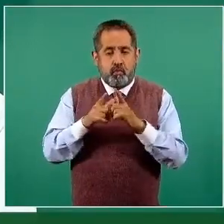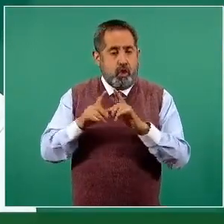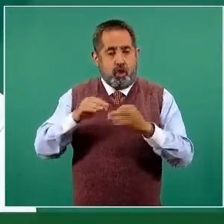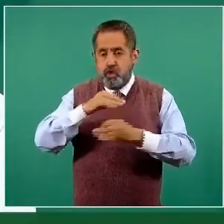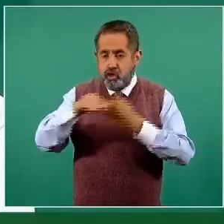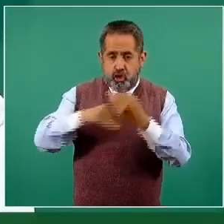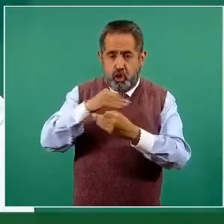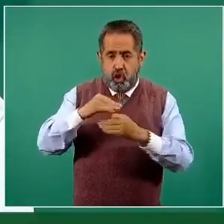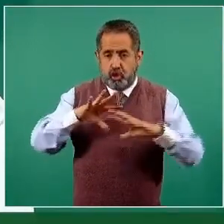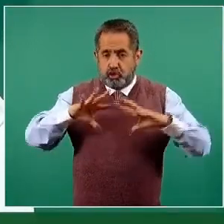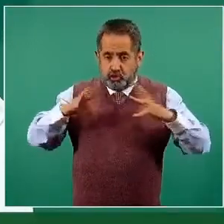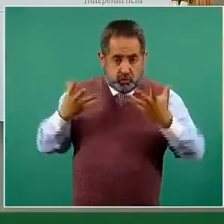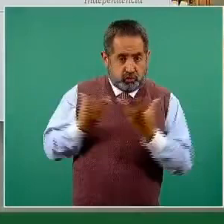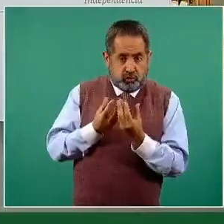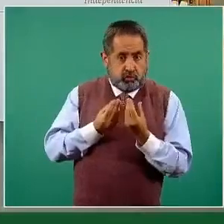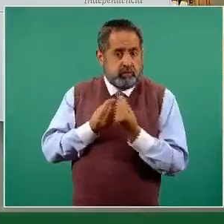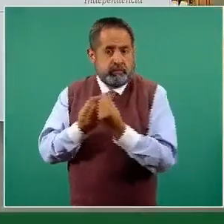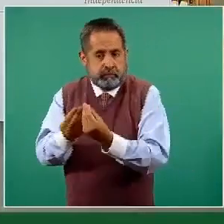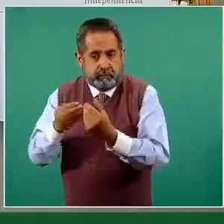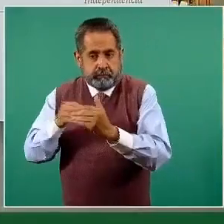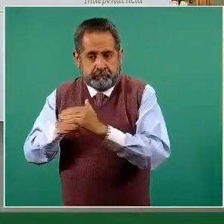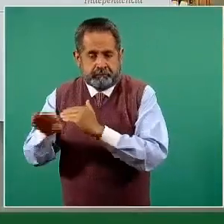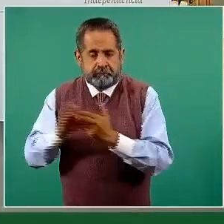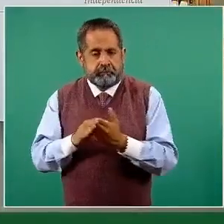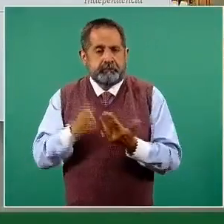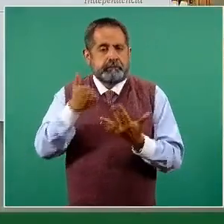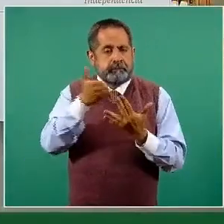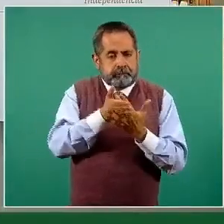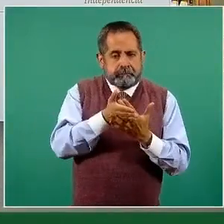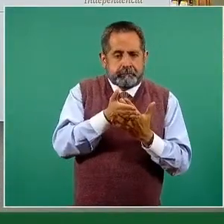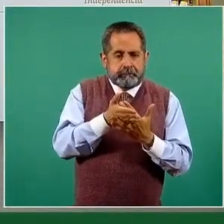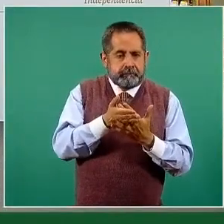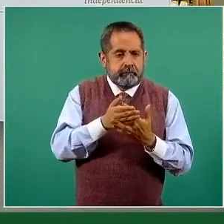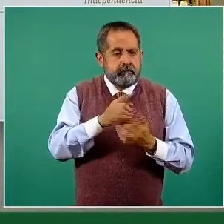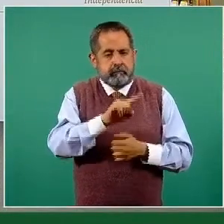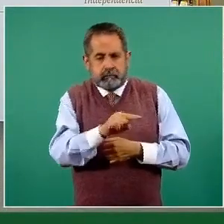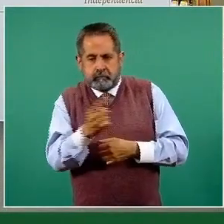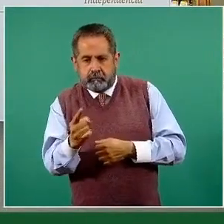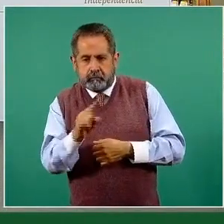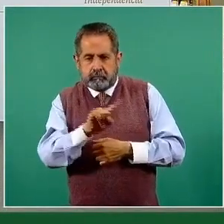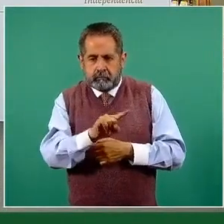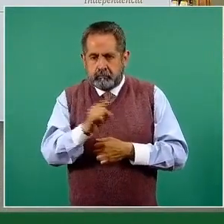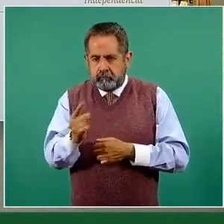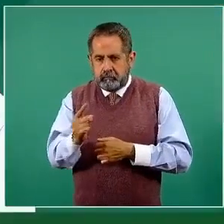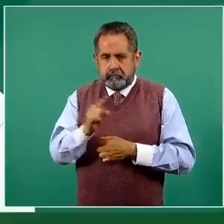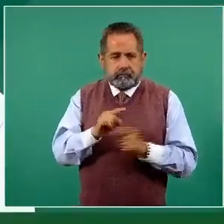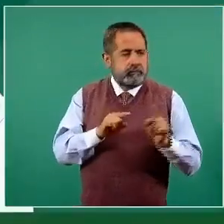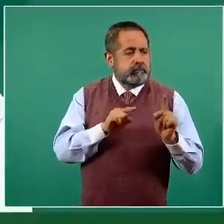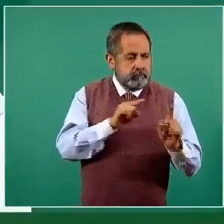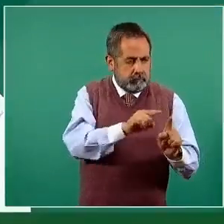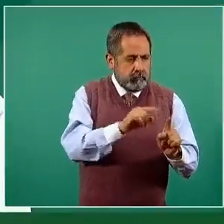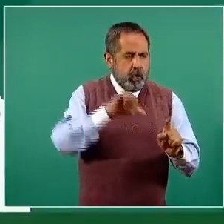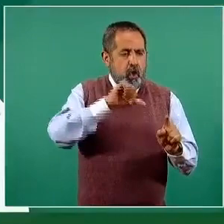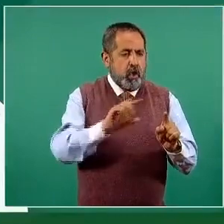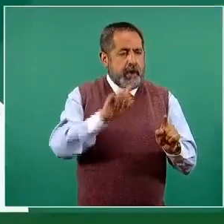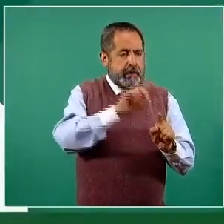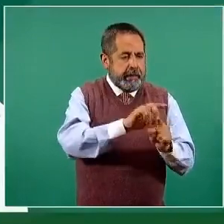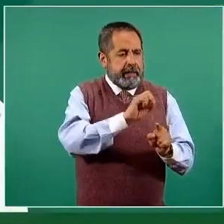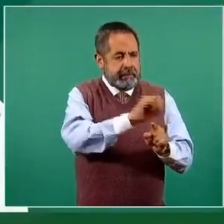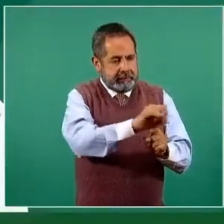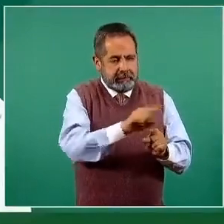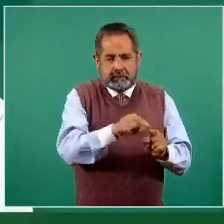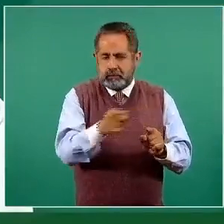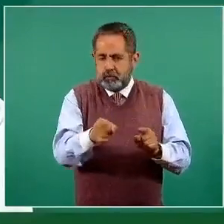de hacer días alternos de asistencia a la escuela. Esto aplicará para el resto de este ciclo